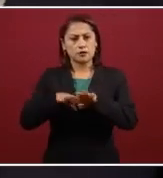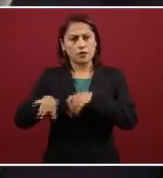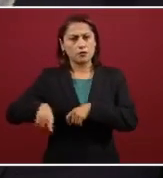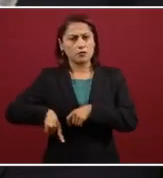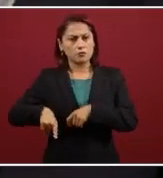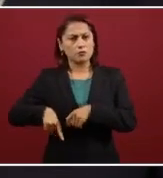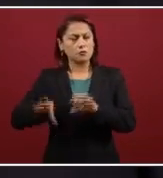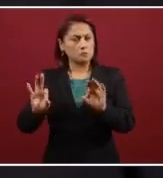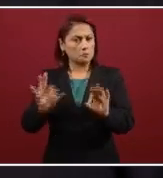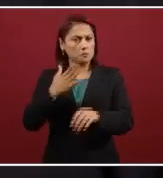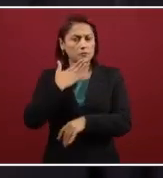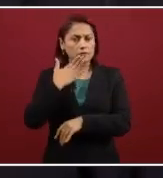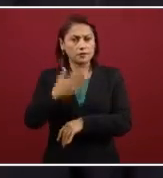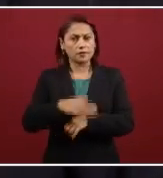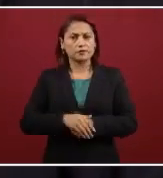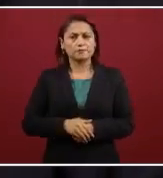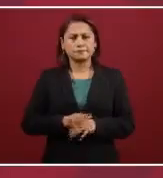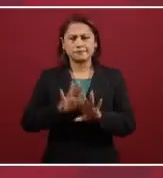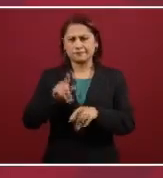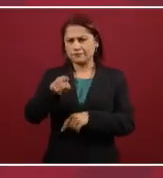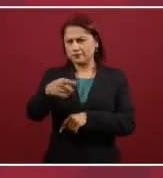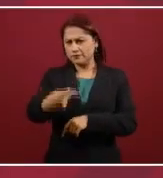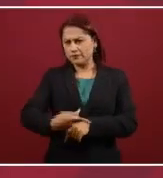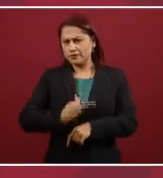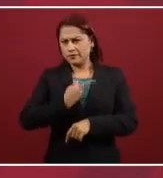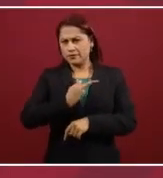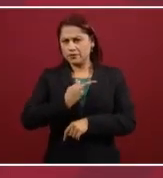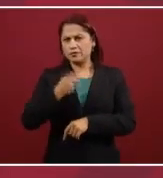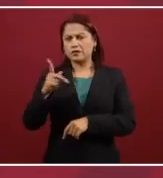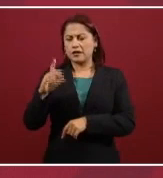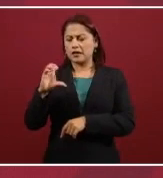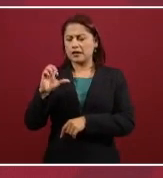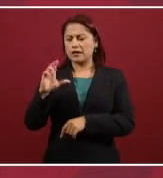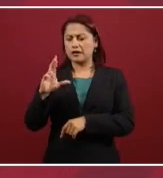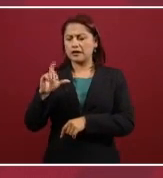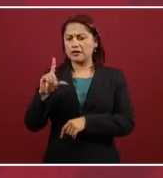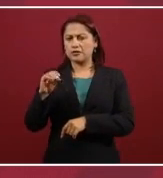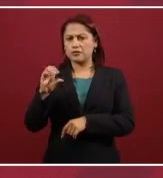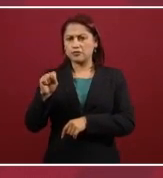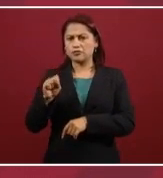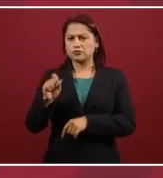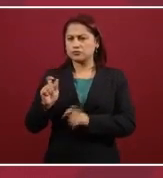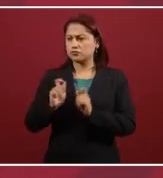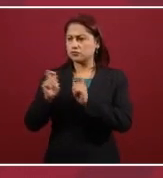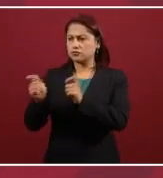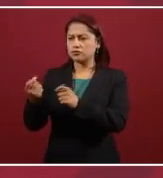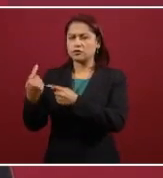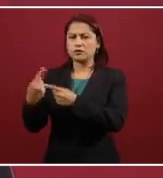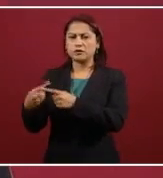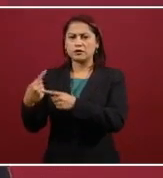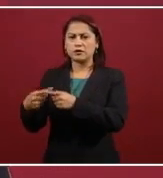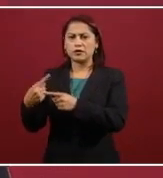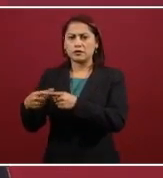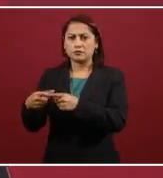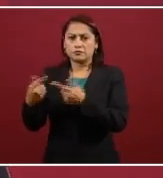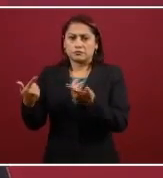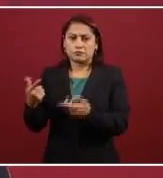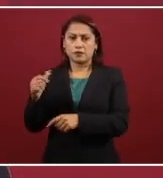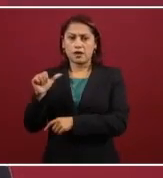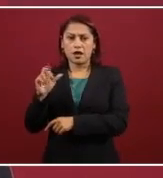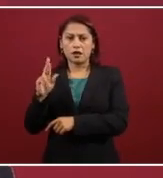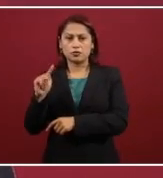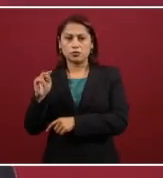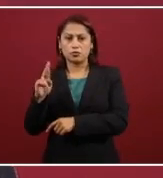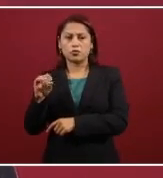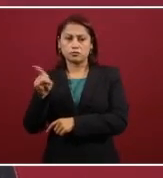Acerca de tu pregunta, ¿a quién nombró Carlos? Pues a Arturo, uh-huh. Él lo nombró. En